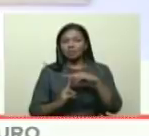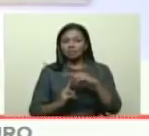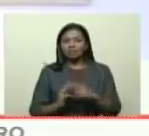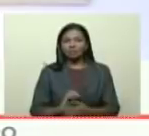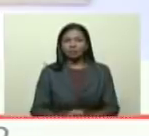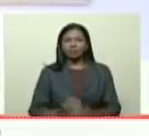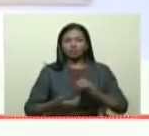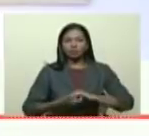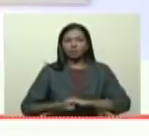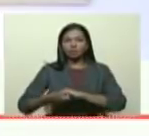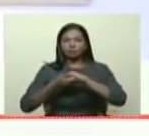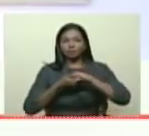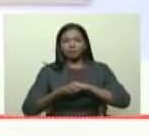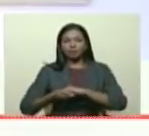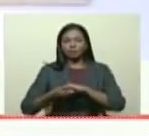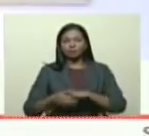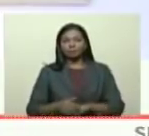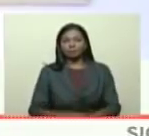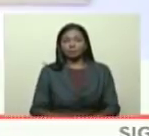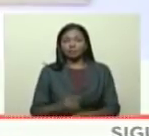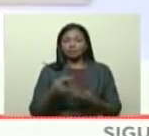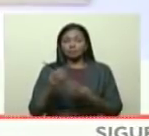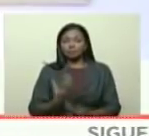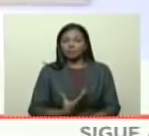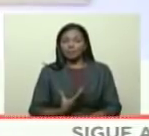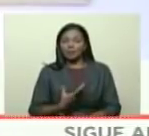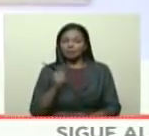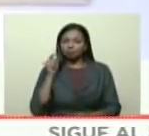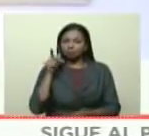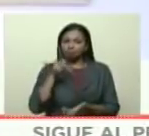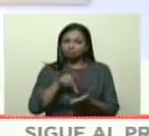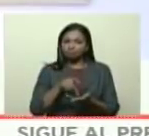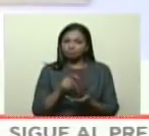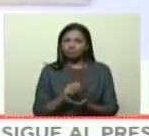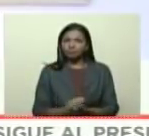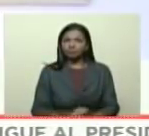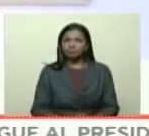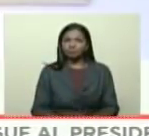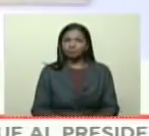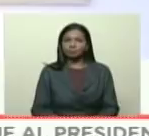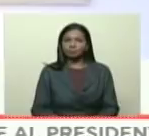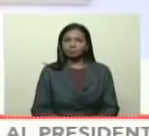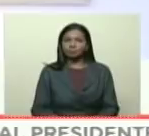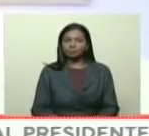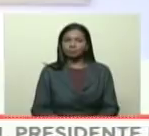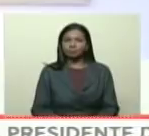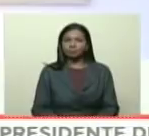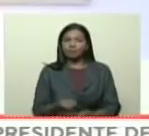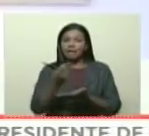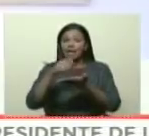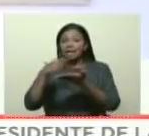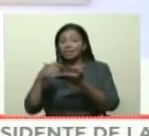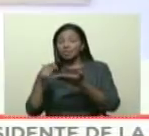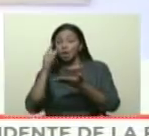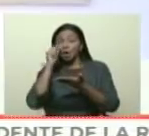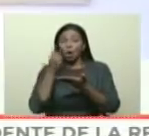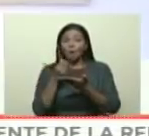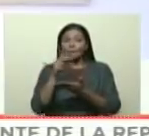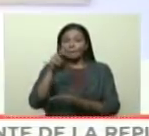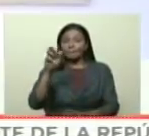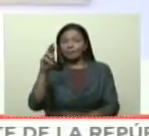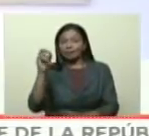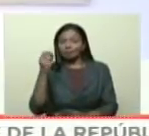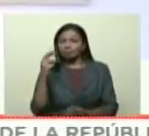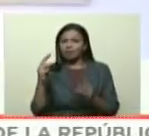La joven lideresa Hiroshima Vázquez y el escritor trujillano Pedro Ruiz, que nos